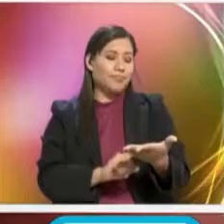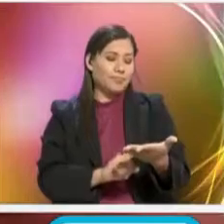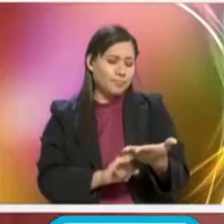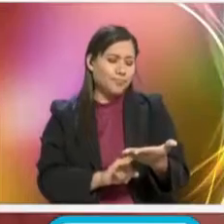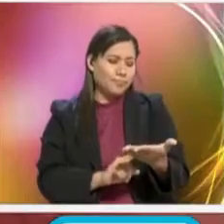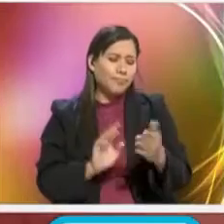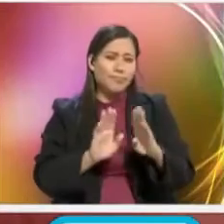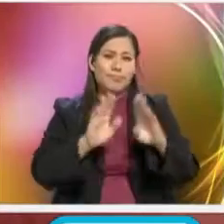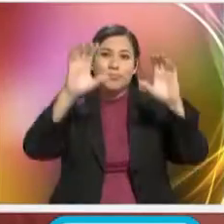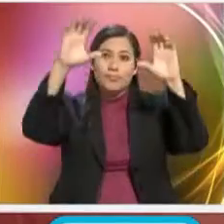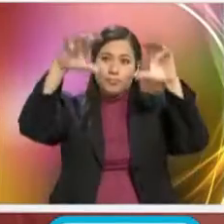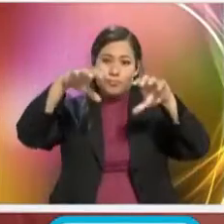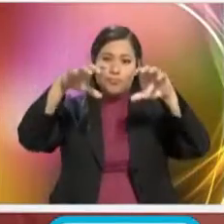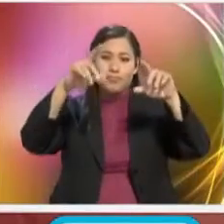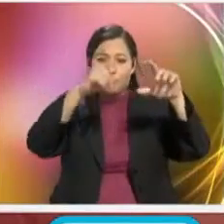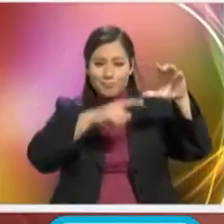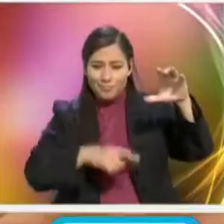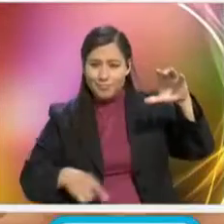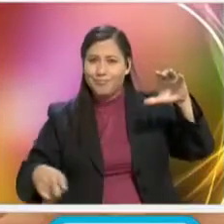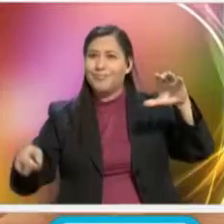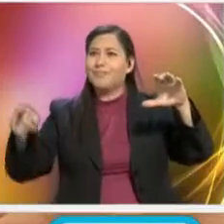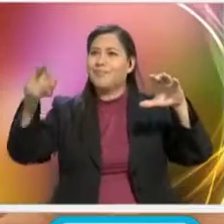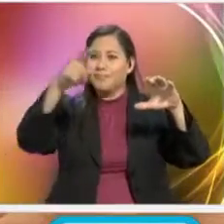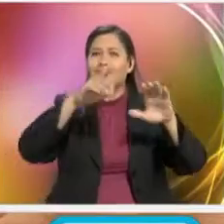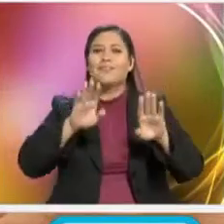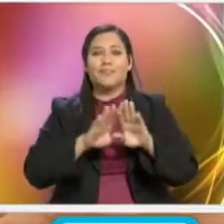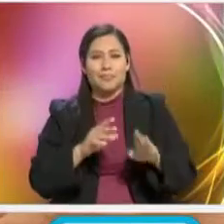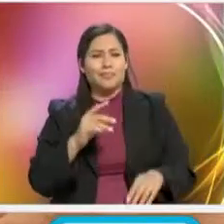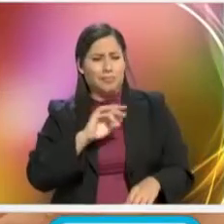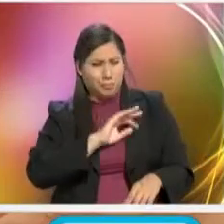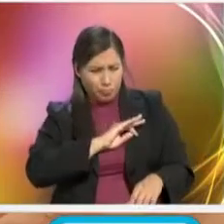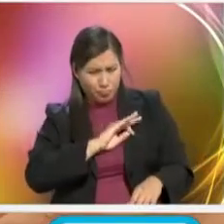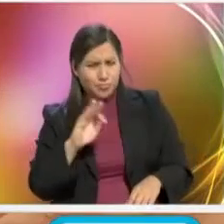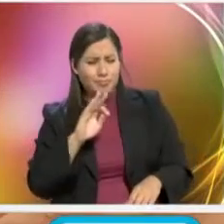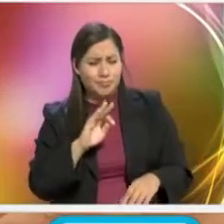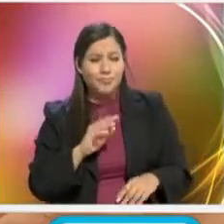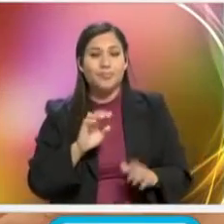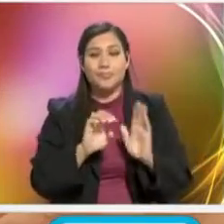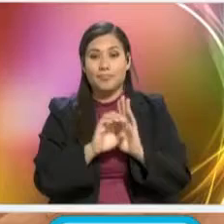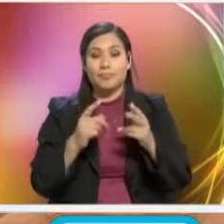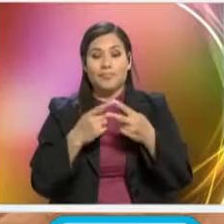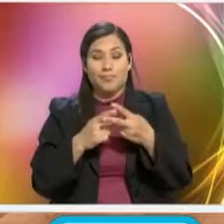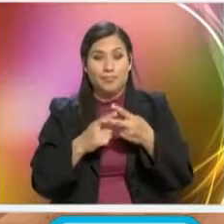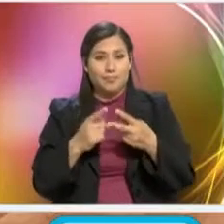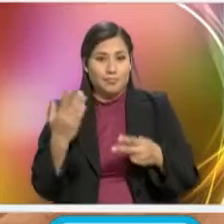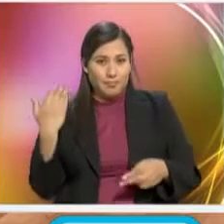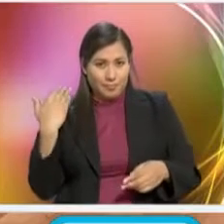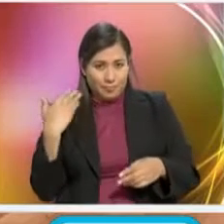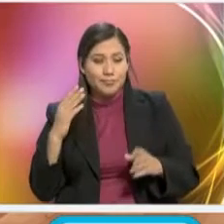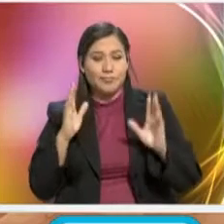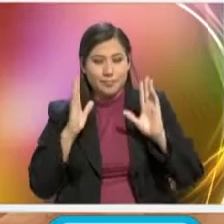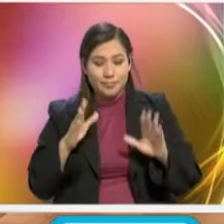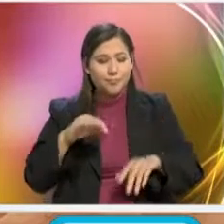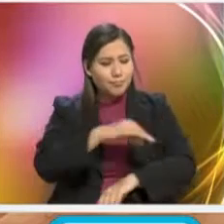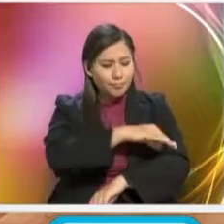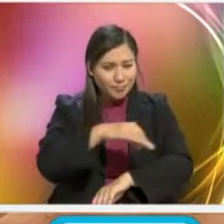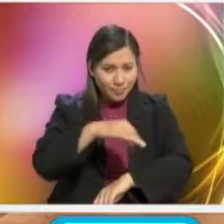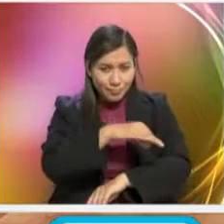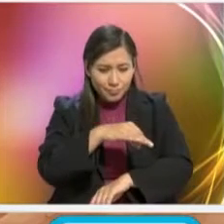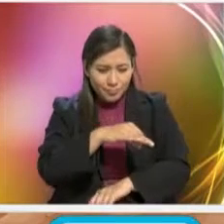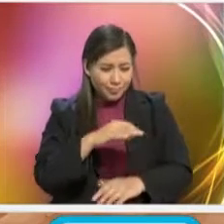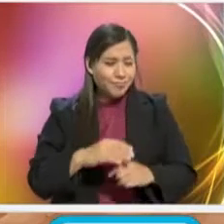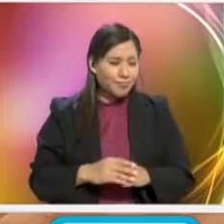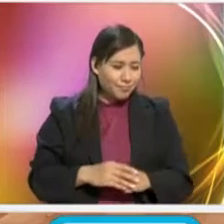de un fenómeno. El agua se puede visualizar porque los modelos matemáticos contemporáneos, digamos, han trazado y